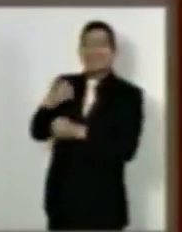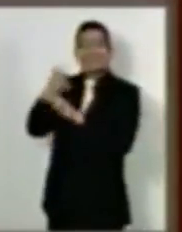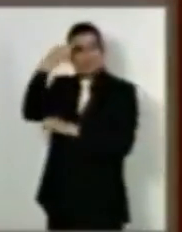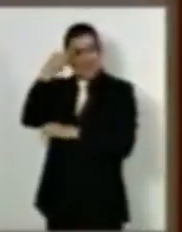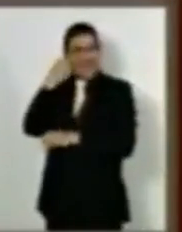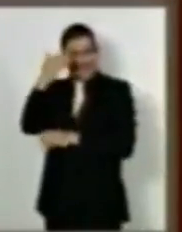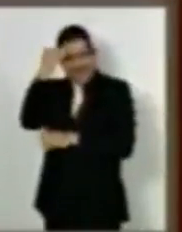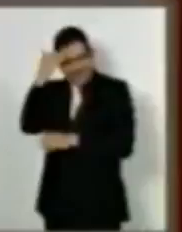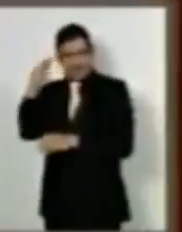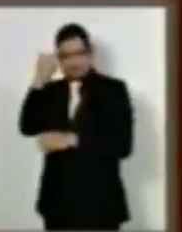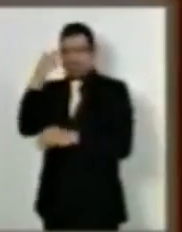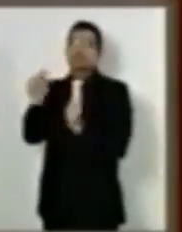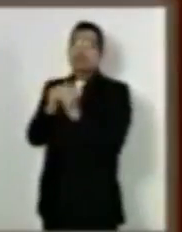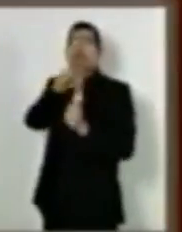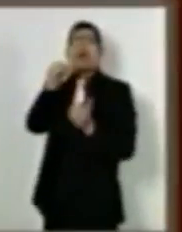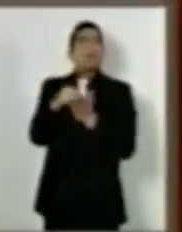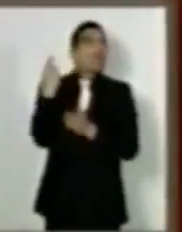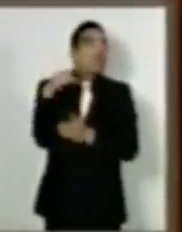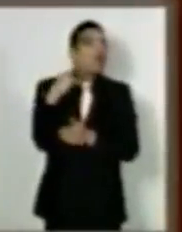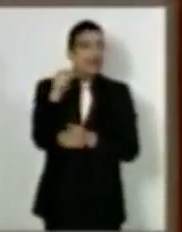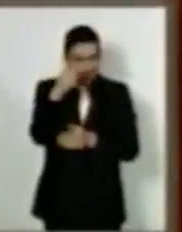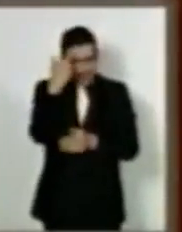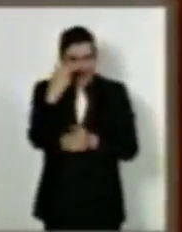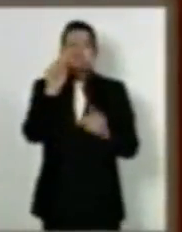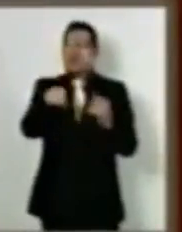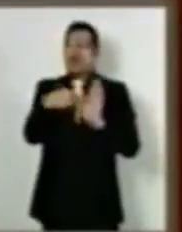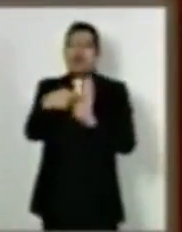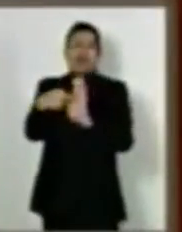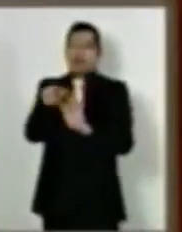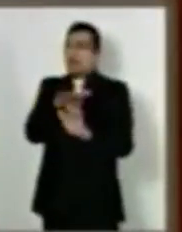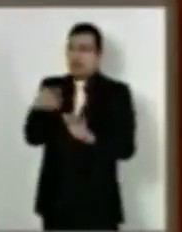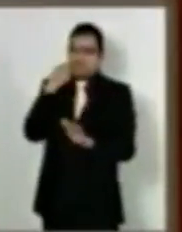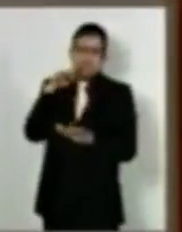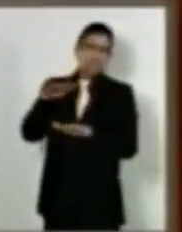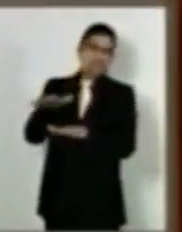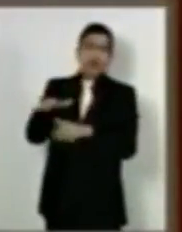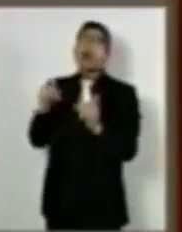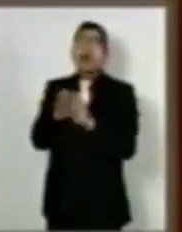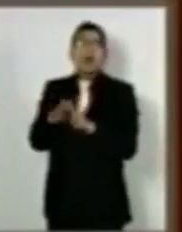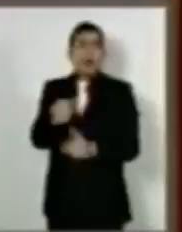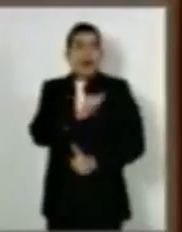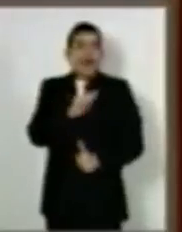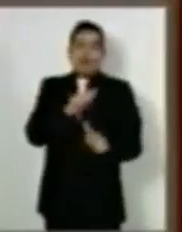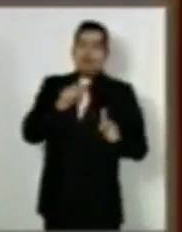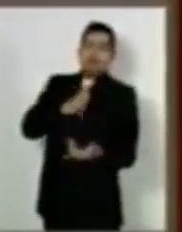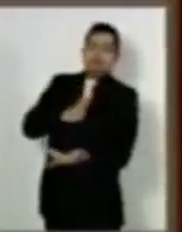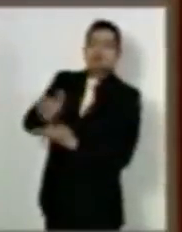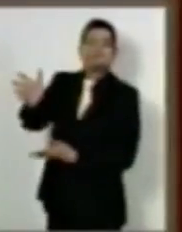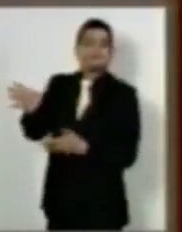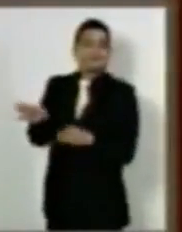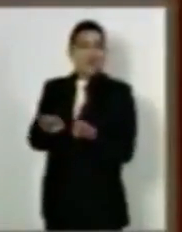México, como el Palmarito en Puebla, ilustran de sobremanera el actuar de las Fuerzas